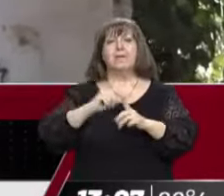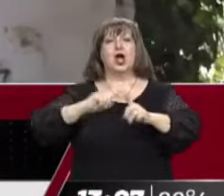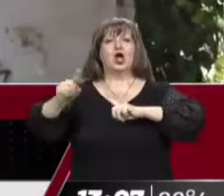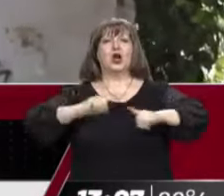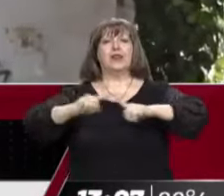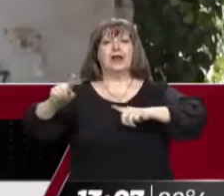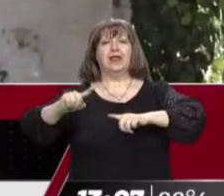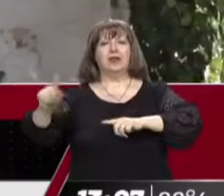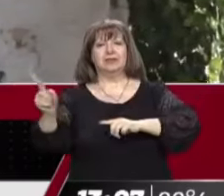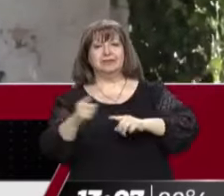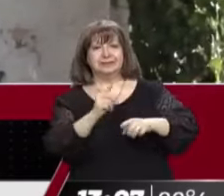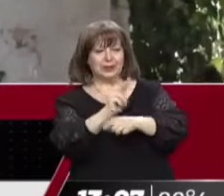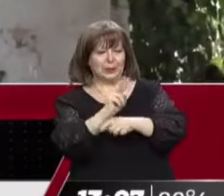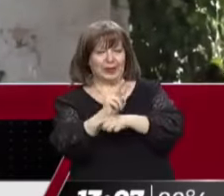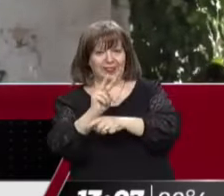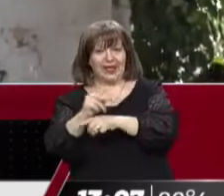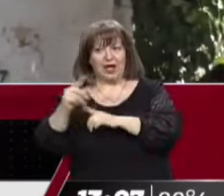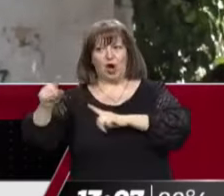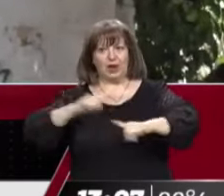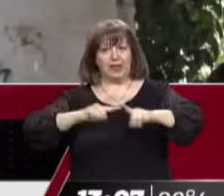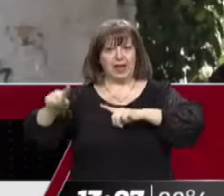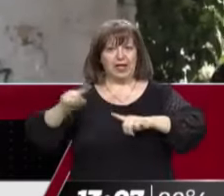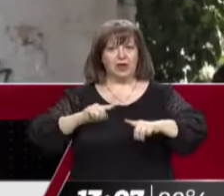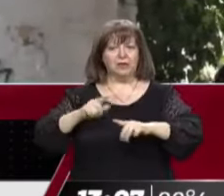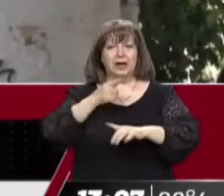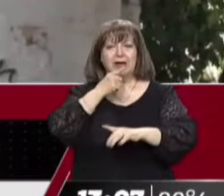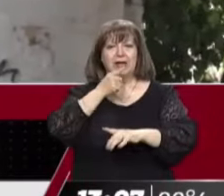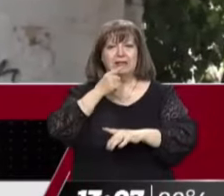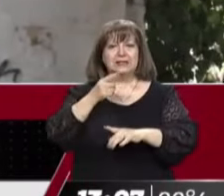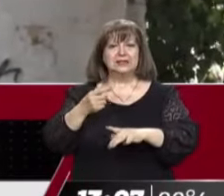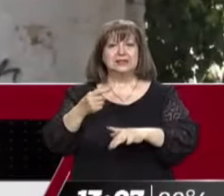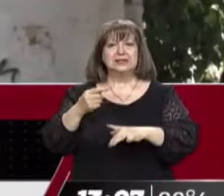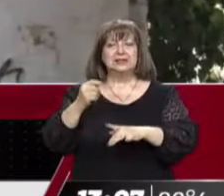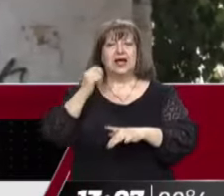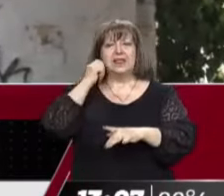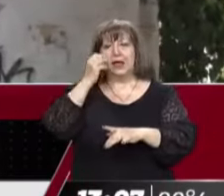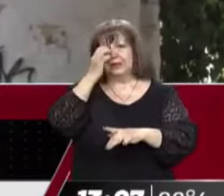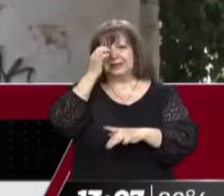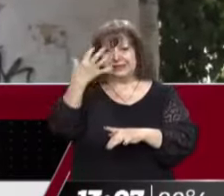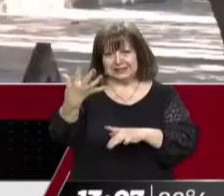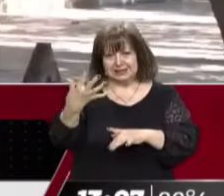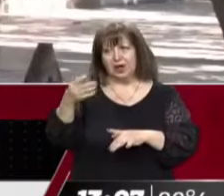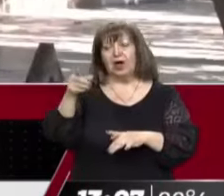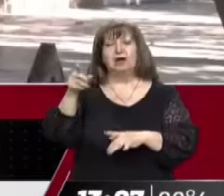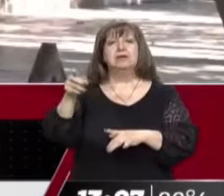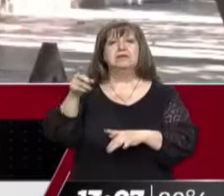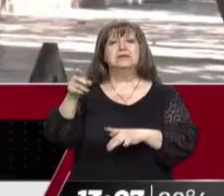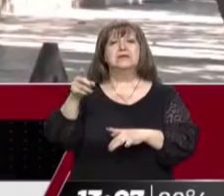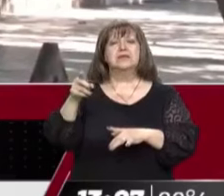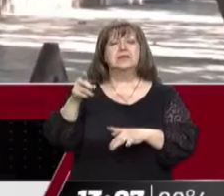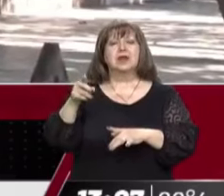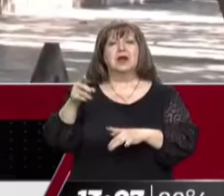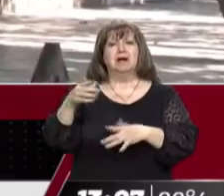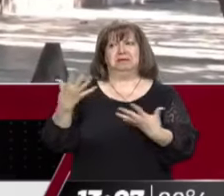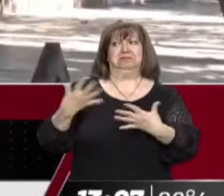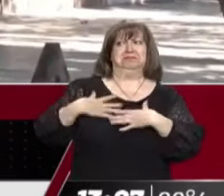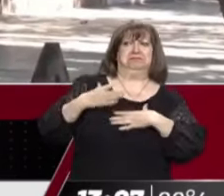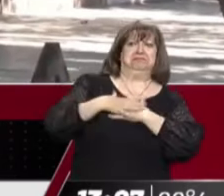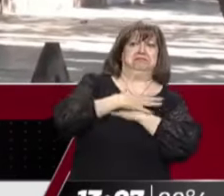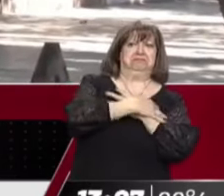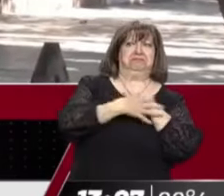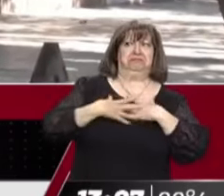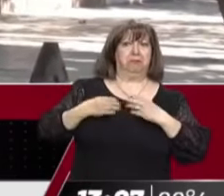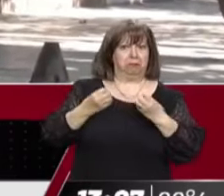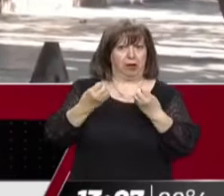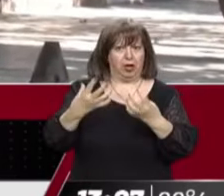dos coordinadores por varias salas. Entonces, el coordinador tiene 25 años, la información no oficial, dicen que cuando